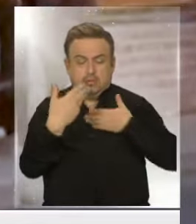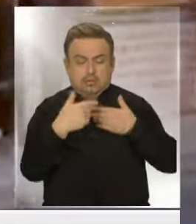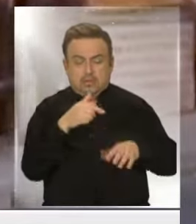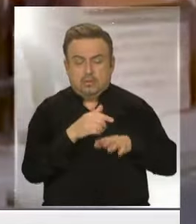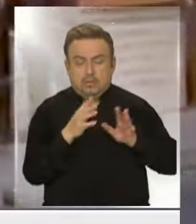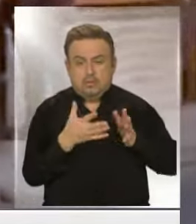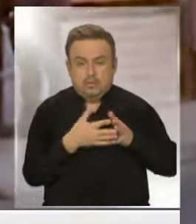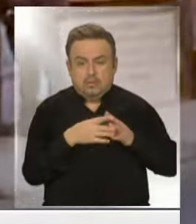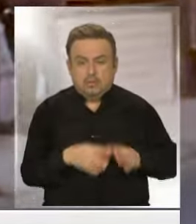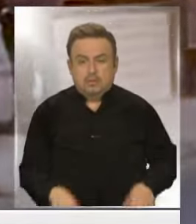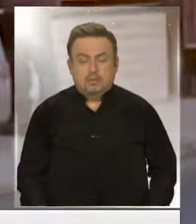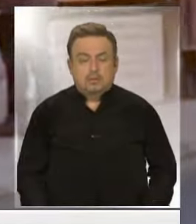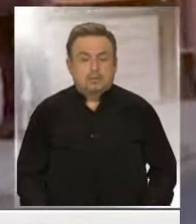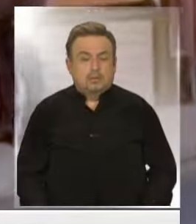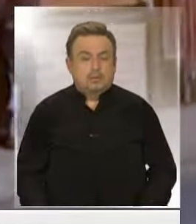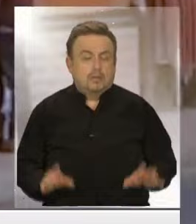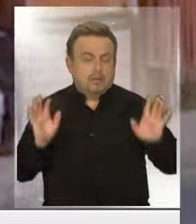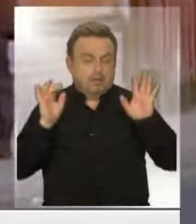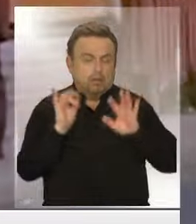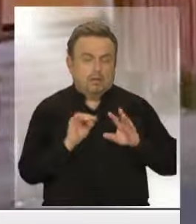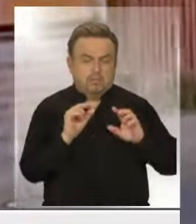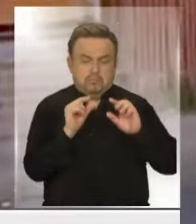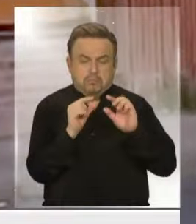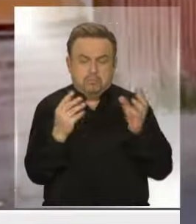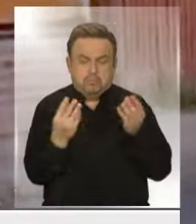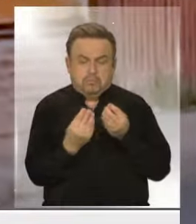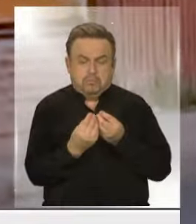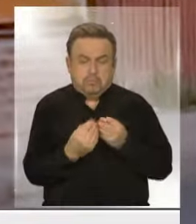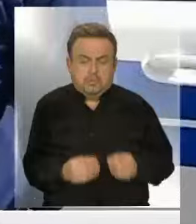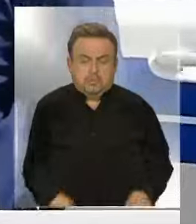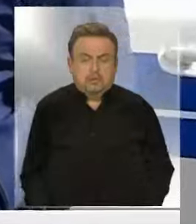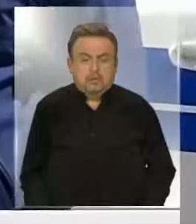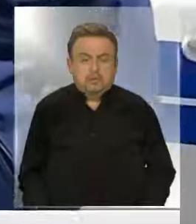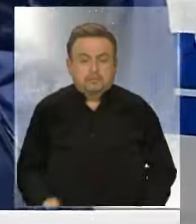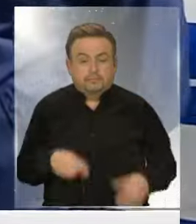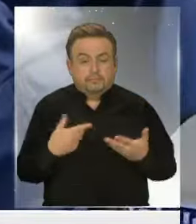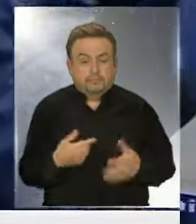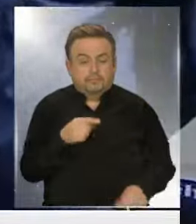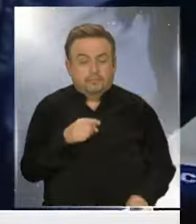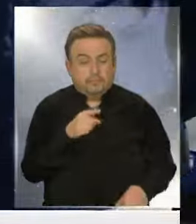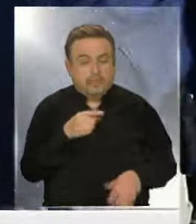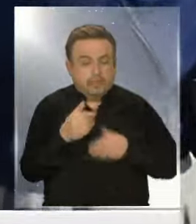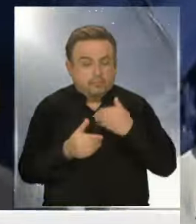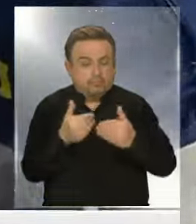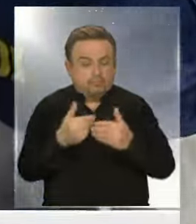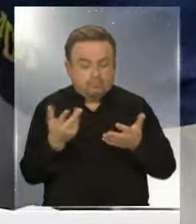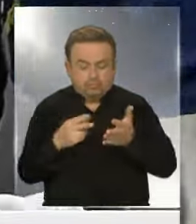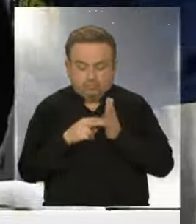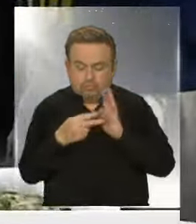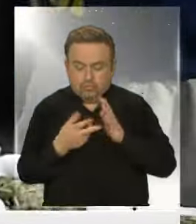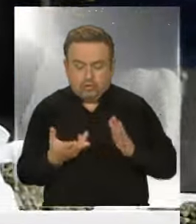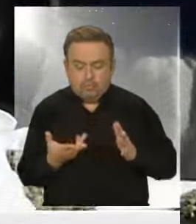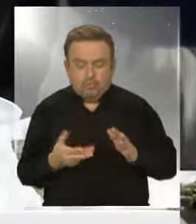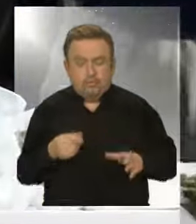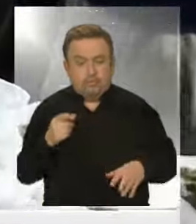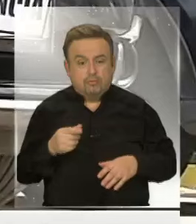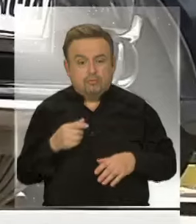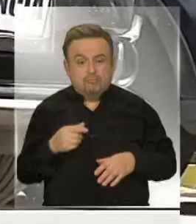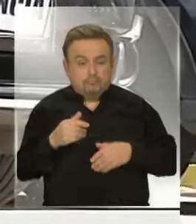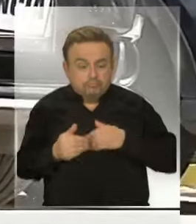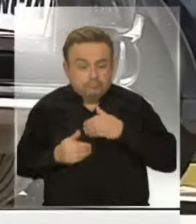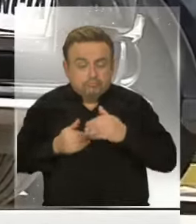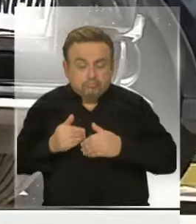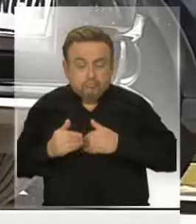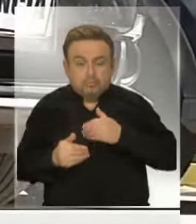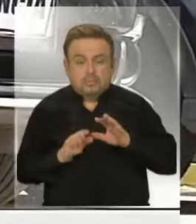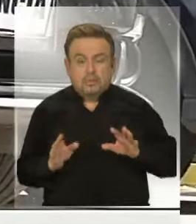nicho en particular, tiene una audiencia determinada y estaba en una carrera más bien incipiente que